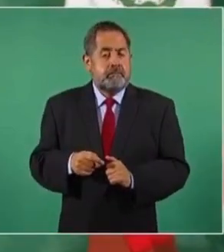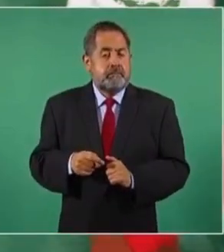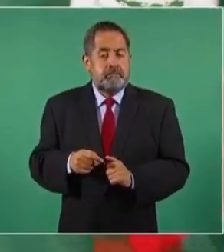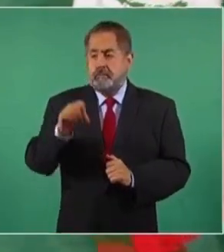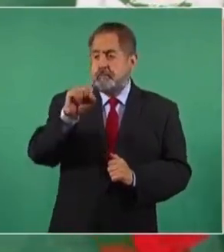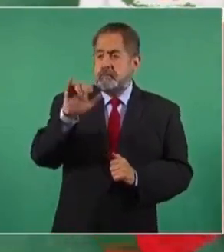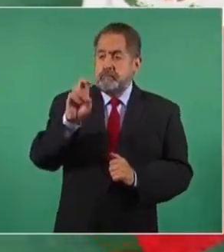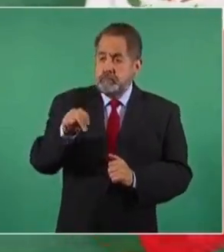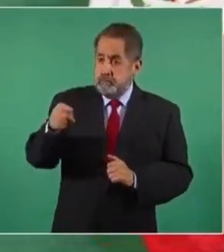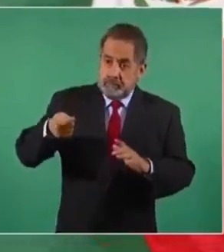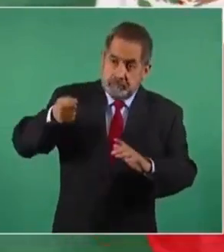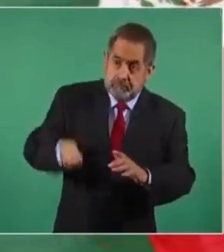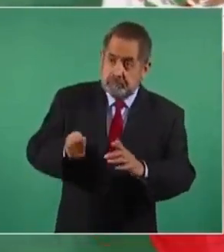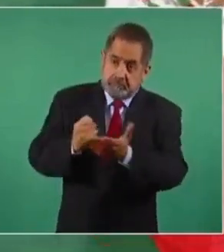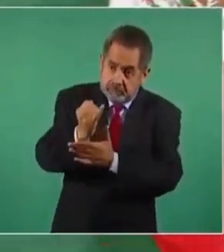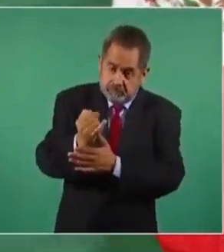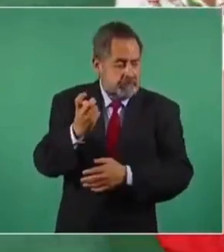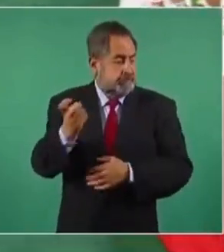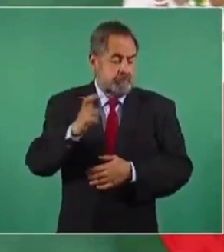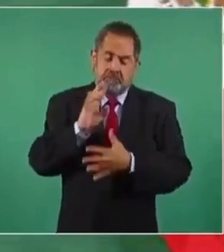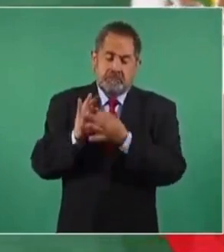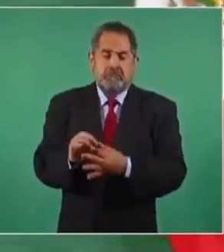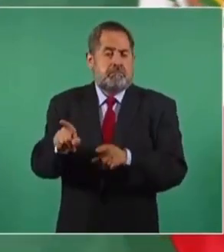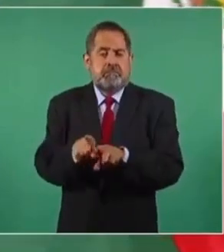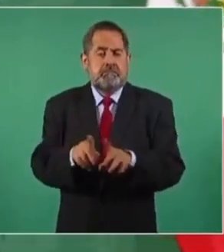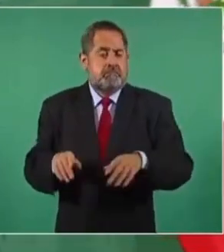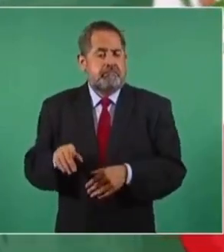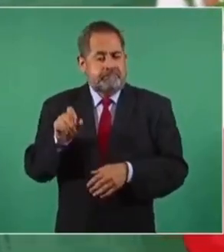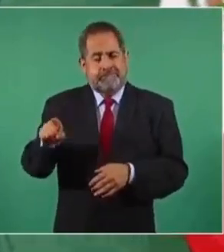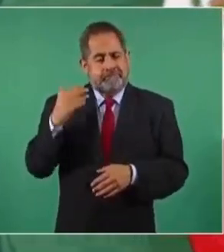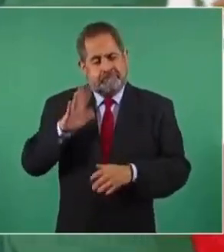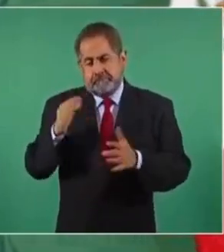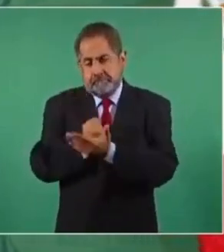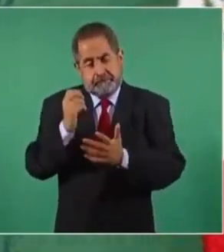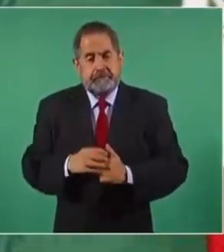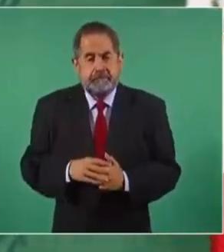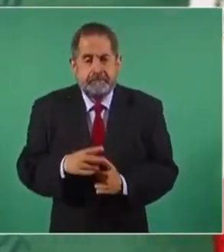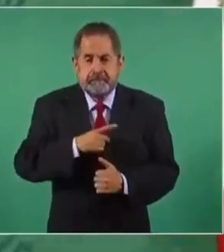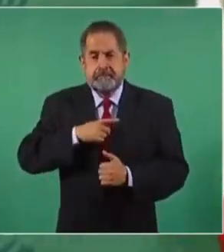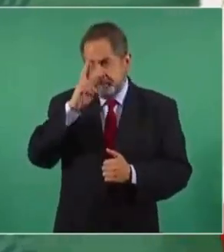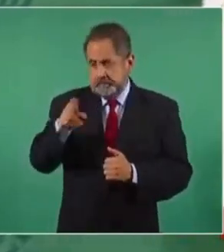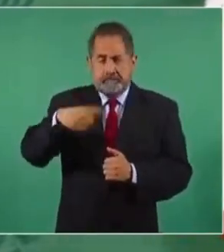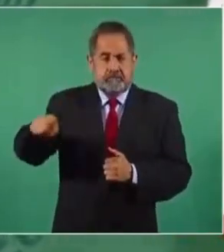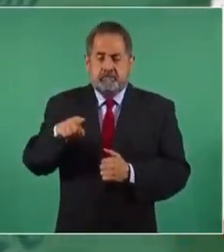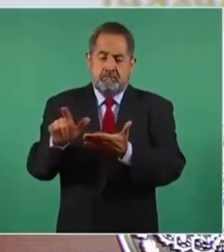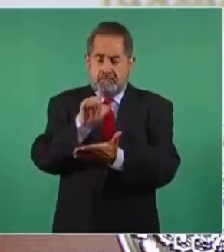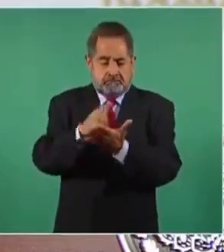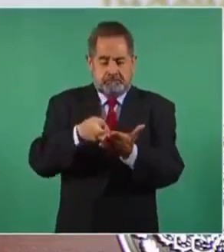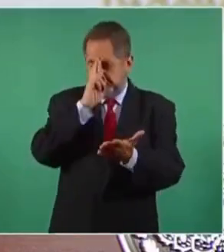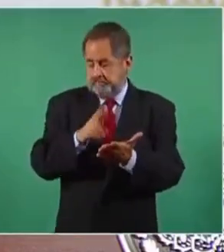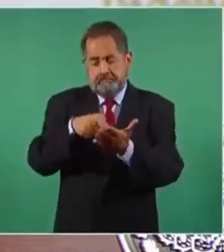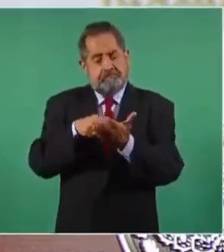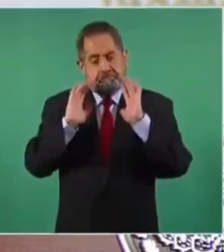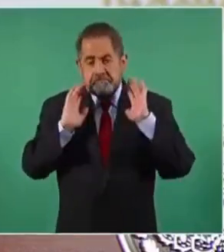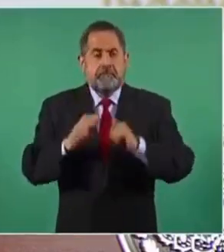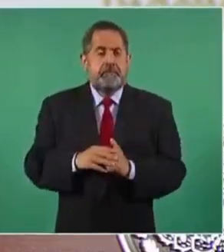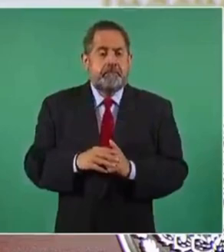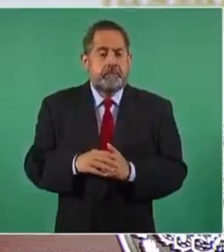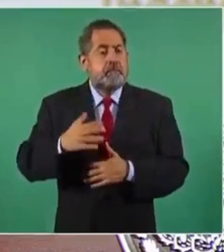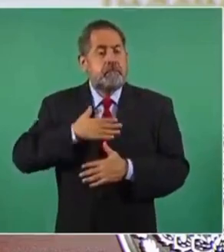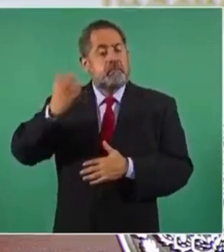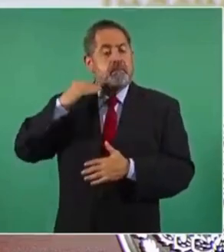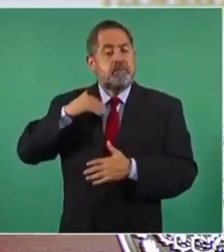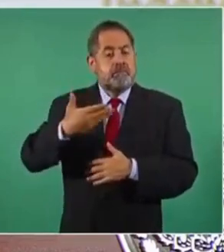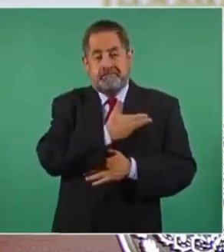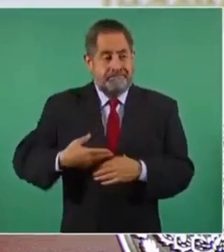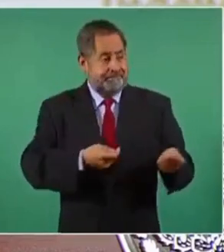ya resolvieron los ministros de la Suprema Corte. Tenemos que ser respetuosos de la legalidad. Yo, cuando tomé protesta